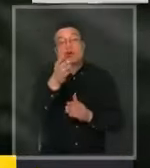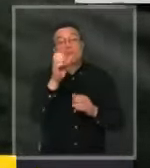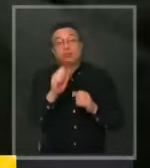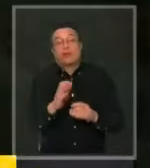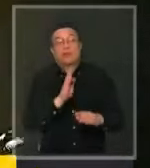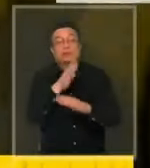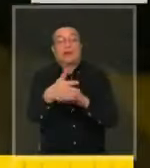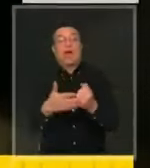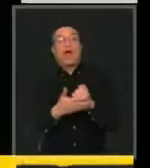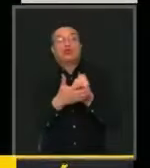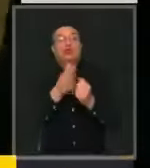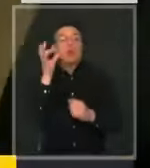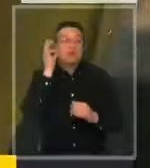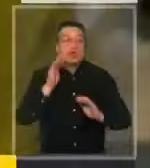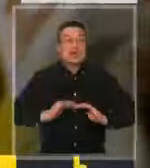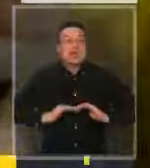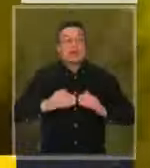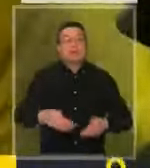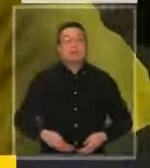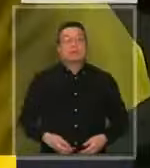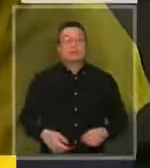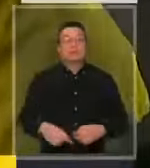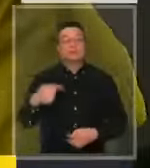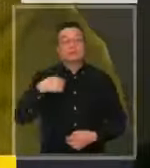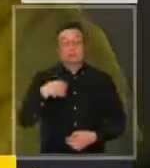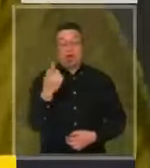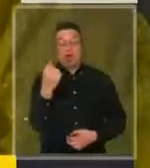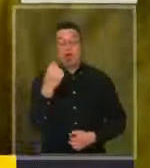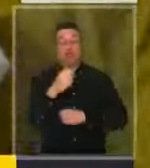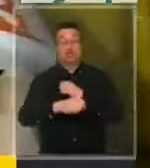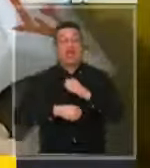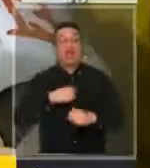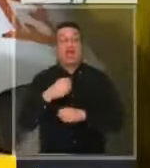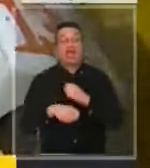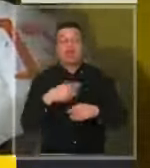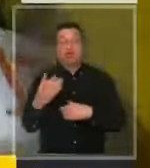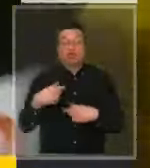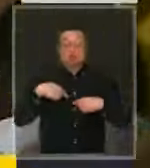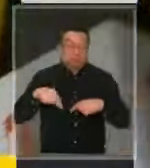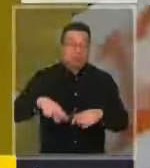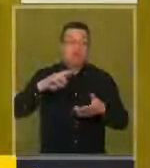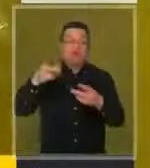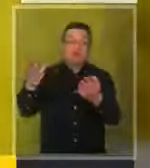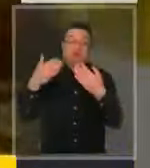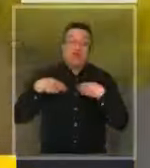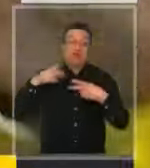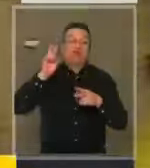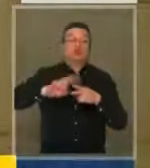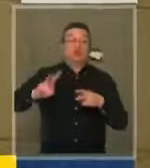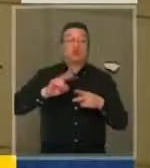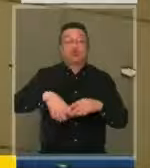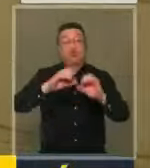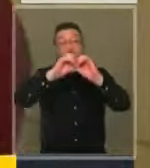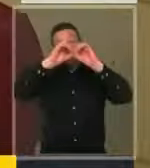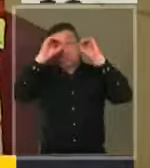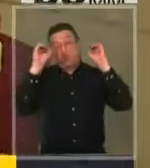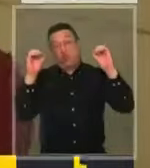ayuda a esa señora. Llevamos 11 años en esta villa y nunca nos han dado una solución. Son 11 años. 11 años viviendo